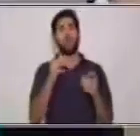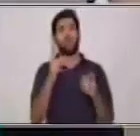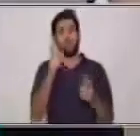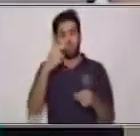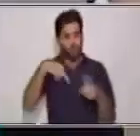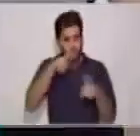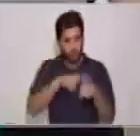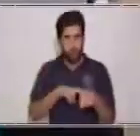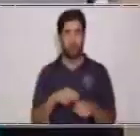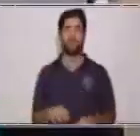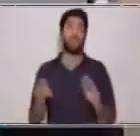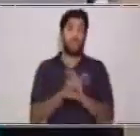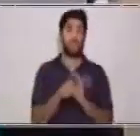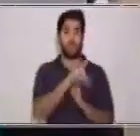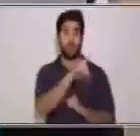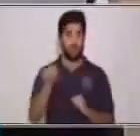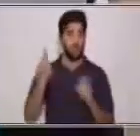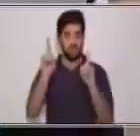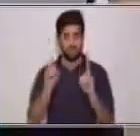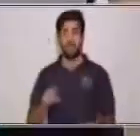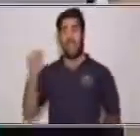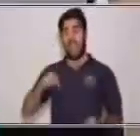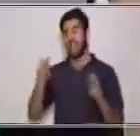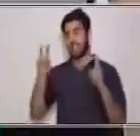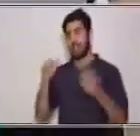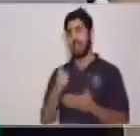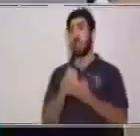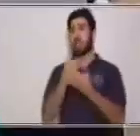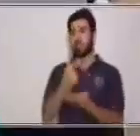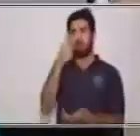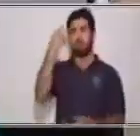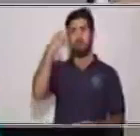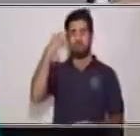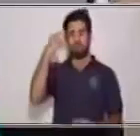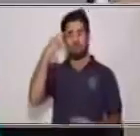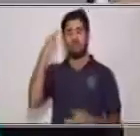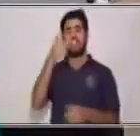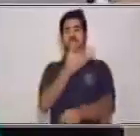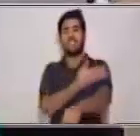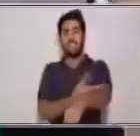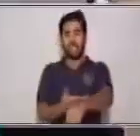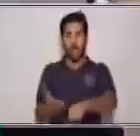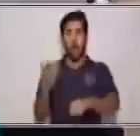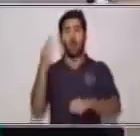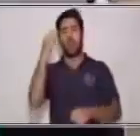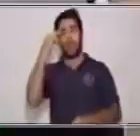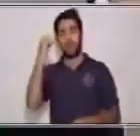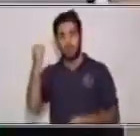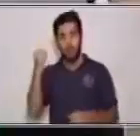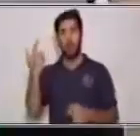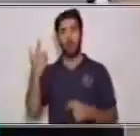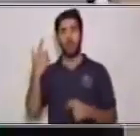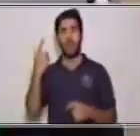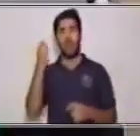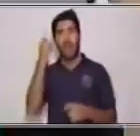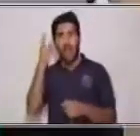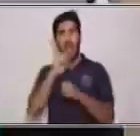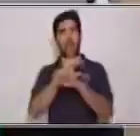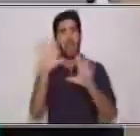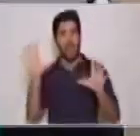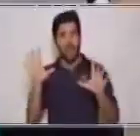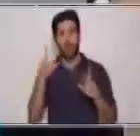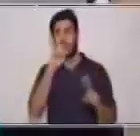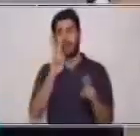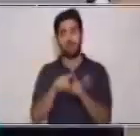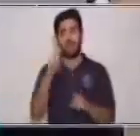en casa hay alguna persona con discapacidad, este tema le puede ayudar a ejercitar todo lo que es memoria, comprensión lectora, habilidad